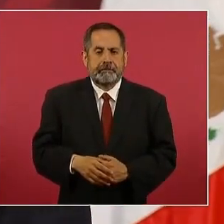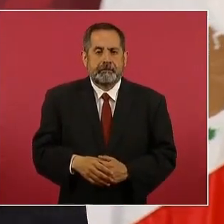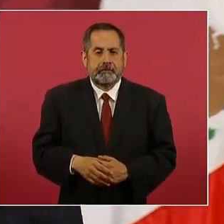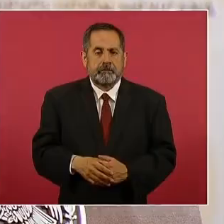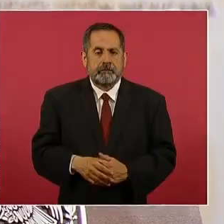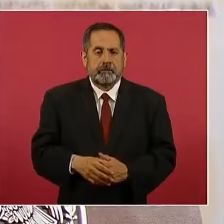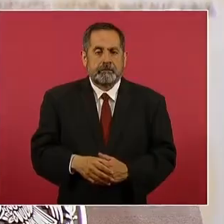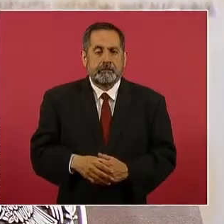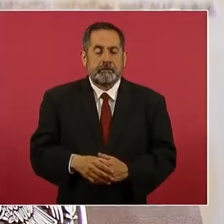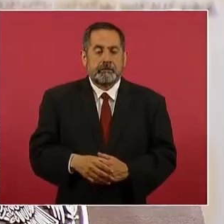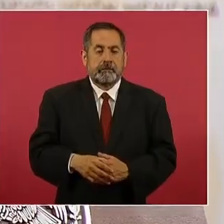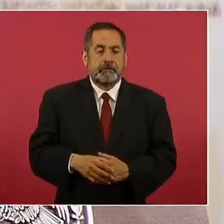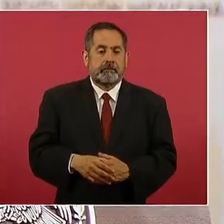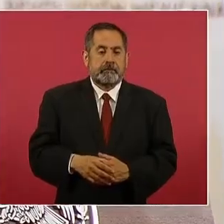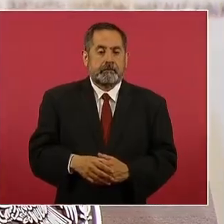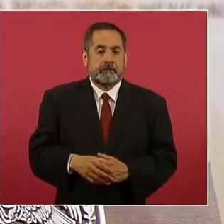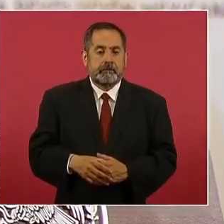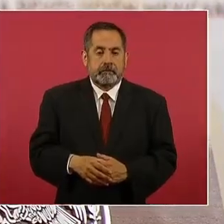Eso cuando